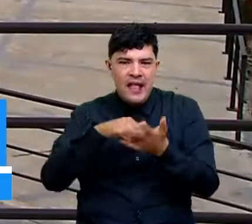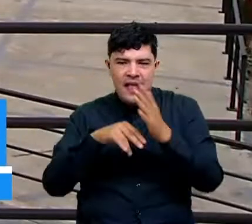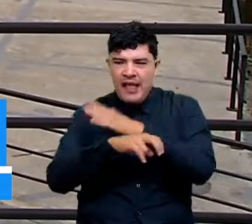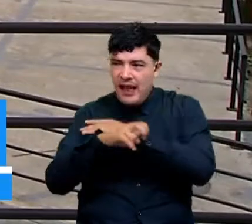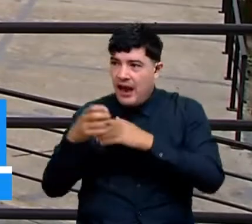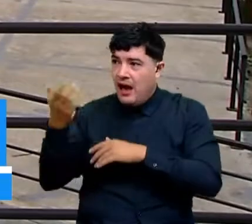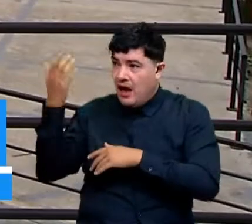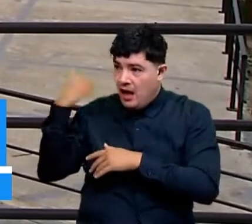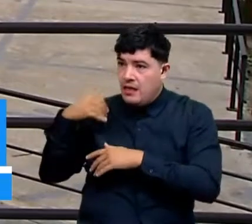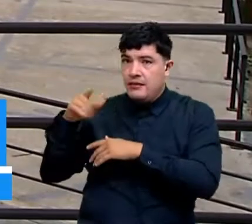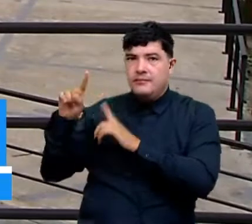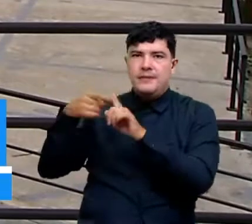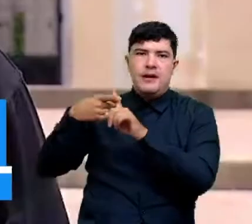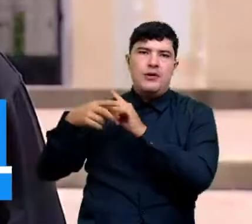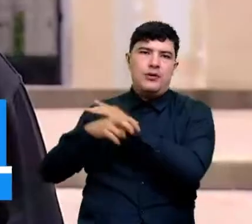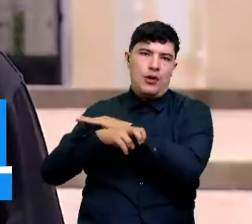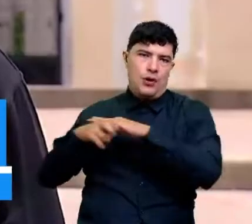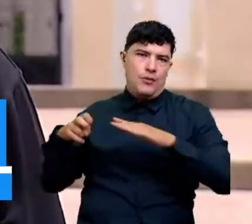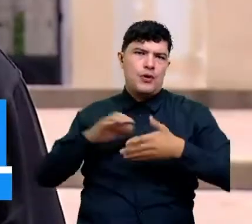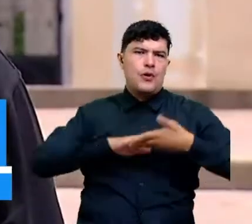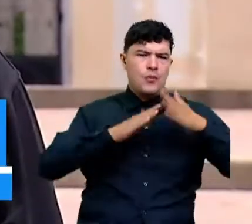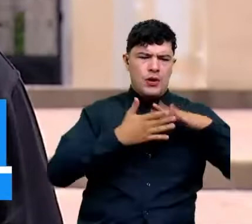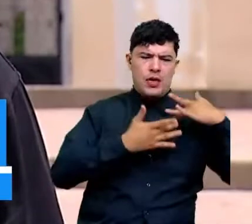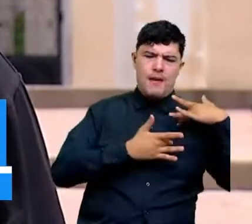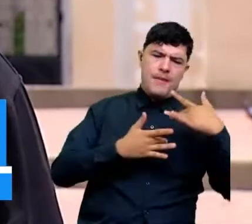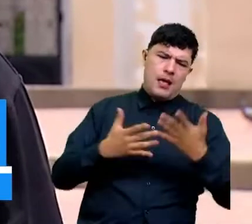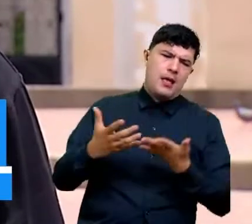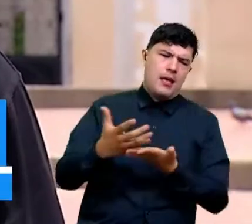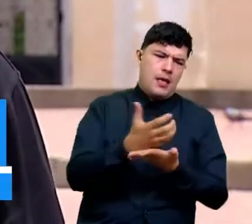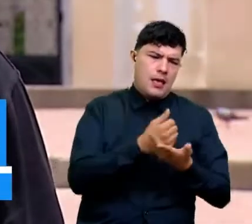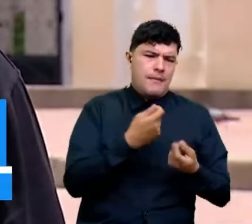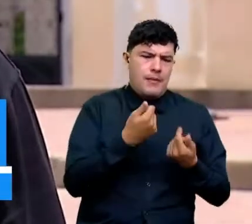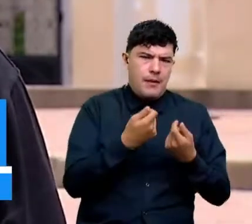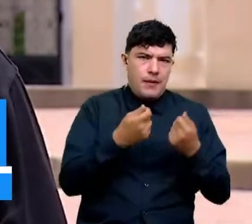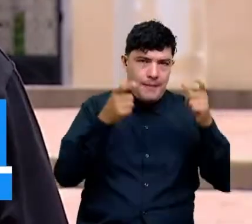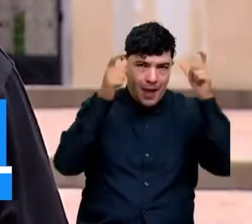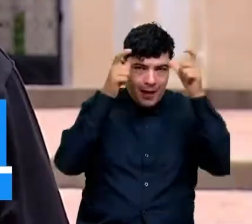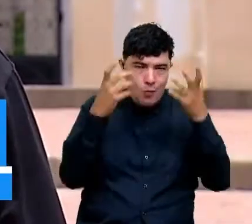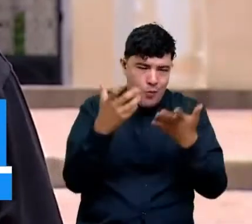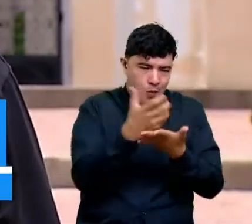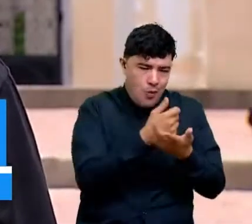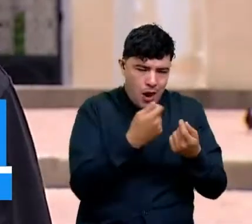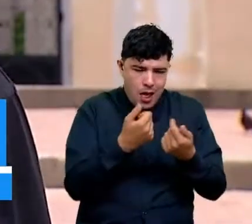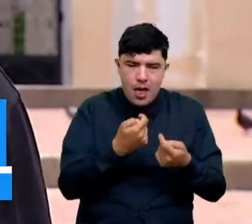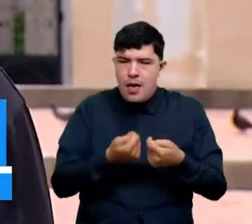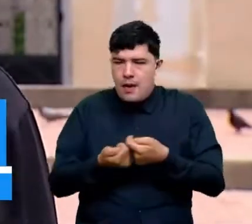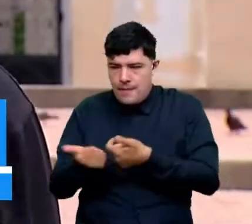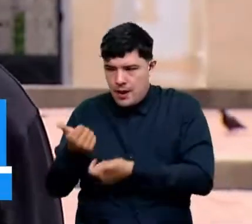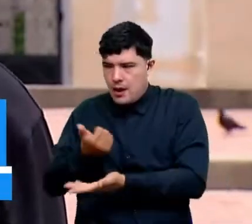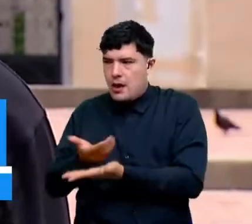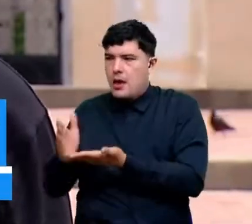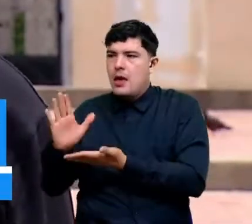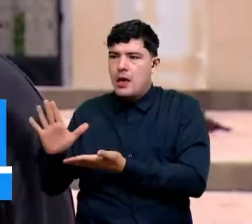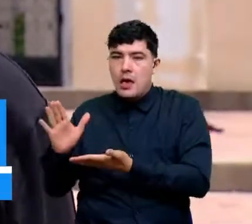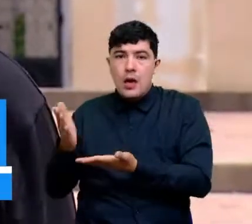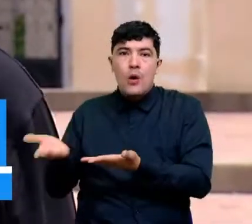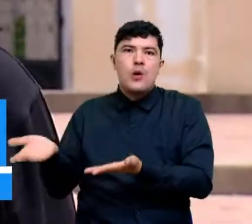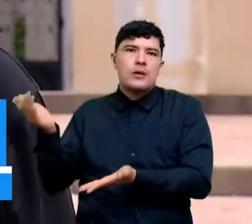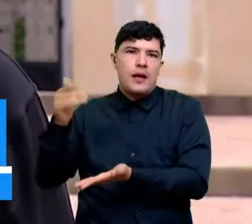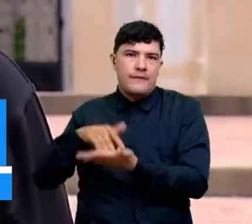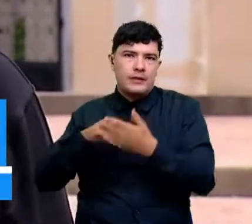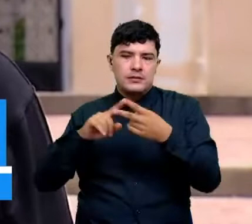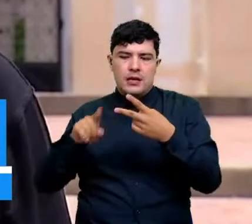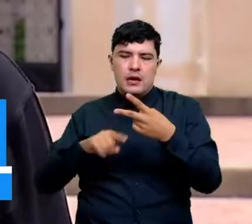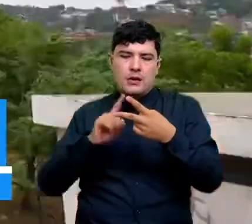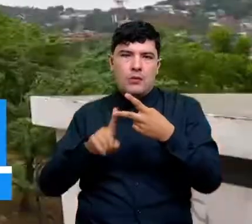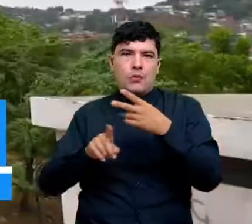habitantes del sector colaborando reunieron la plata y lo conectaron, pero nuevamente se lo volvieron a llevar los